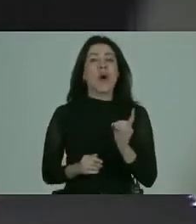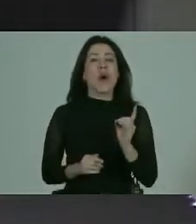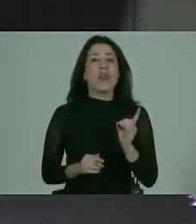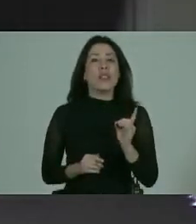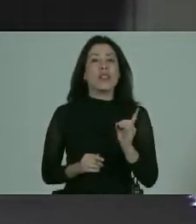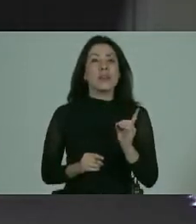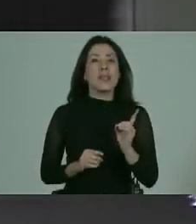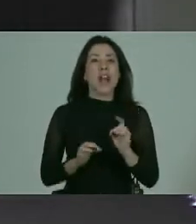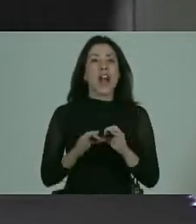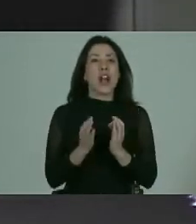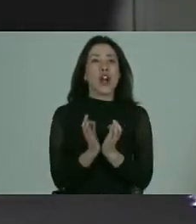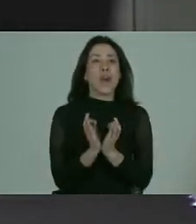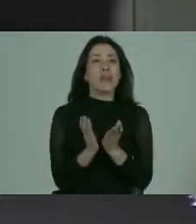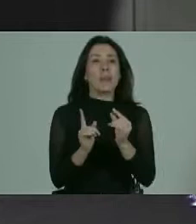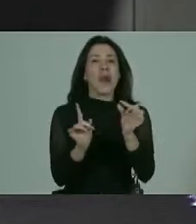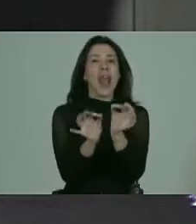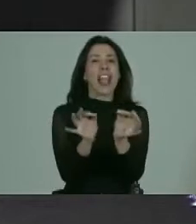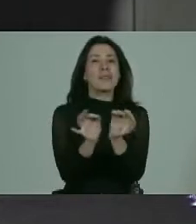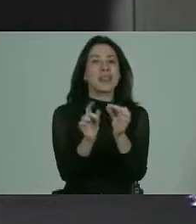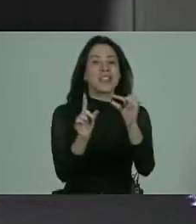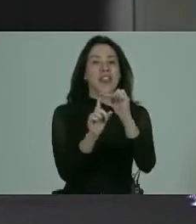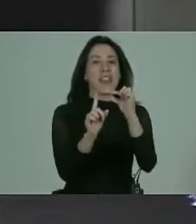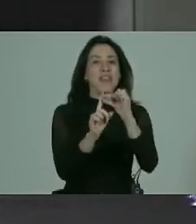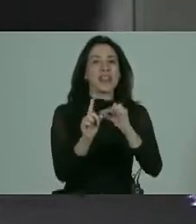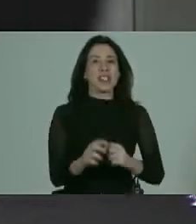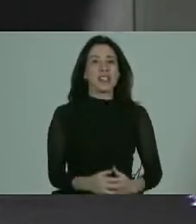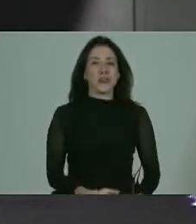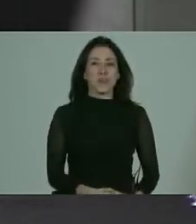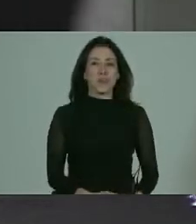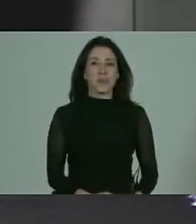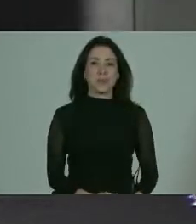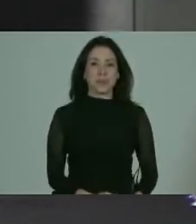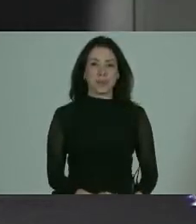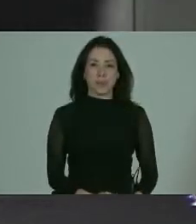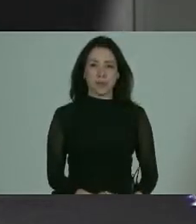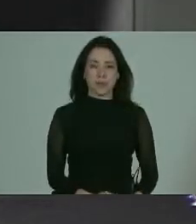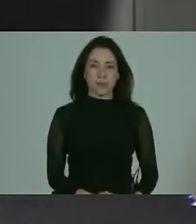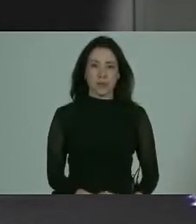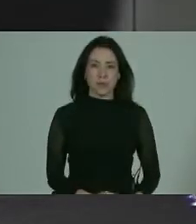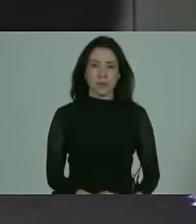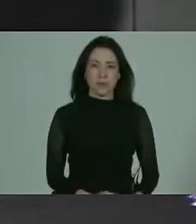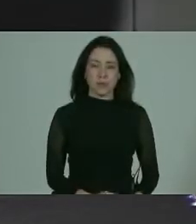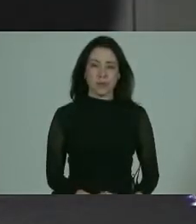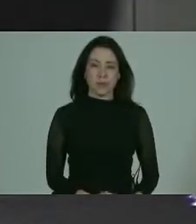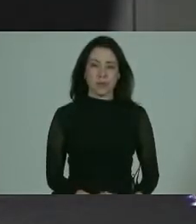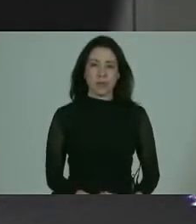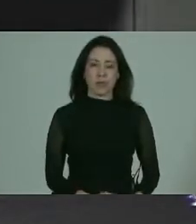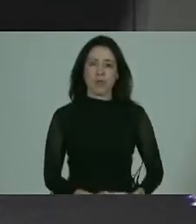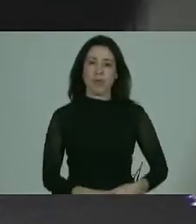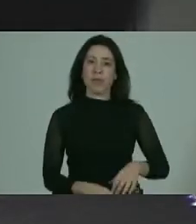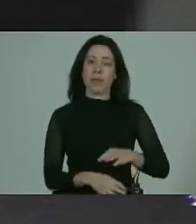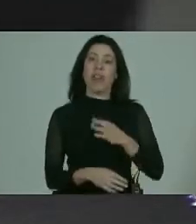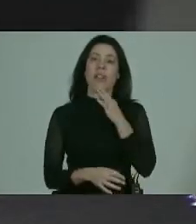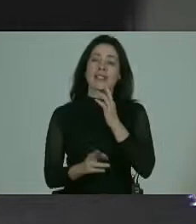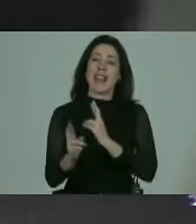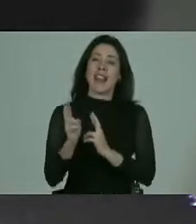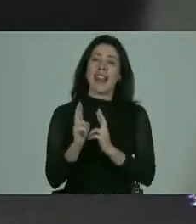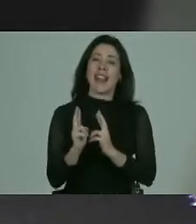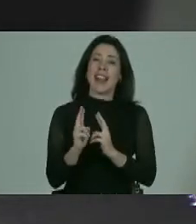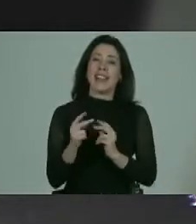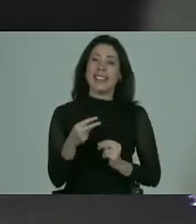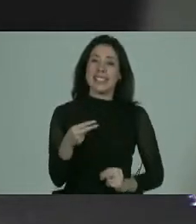d'hebron en la definición exactamente por la definición exactamente doctores en las relaciones sexuales